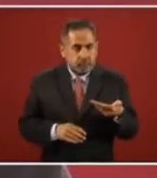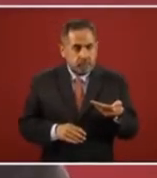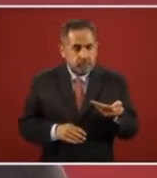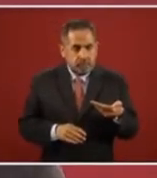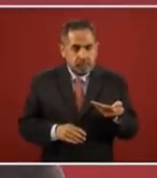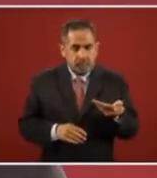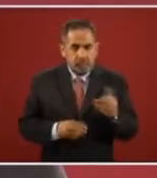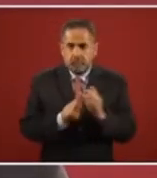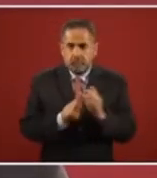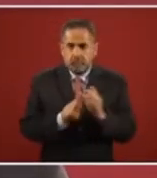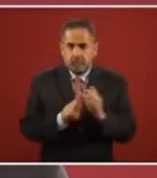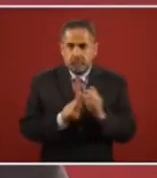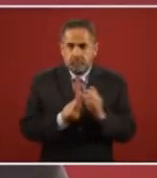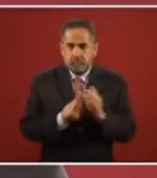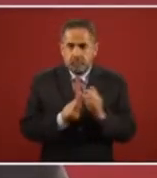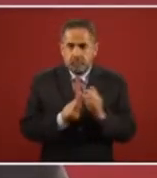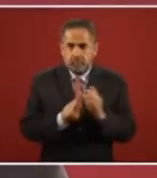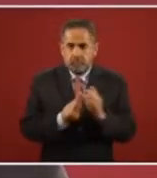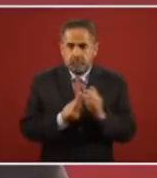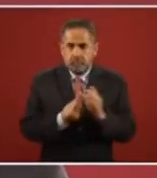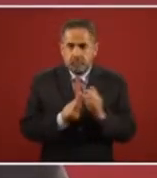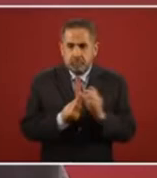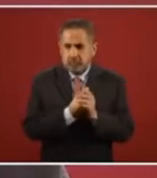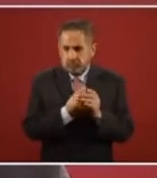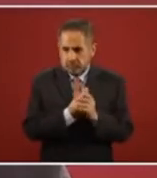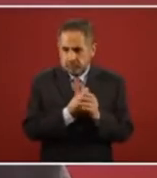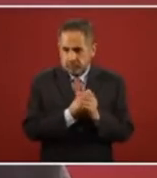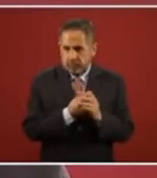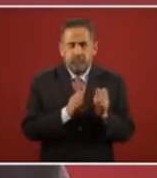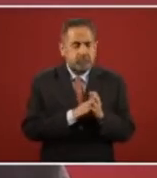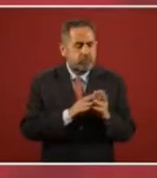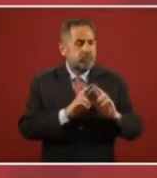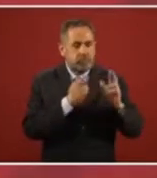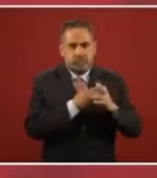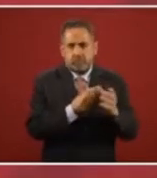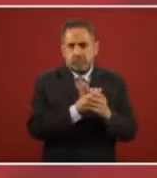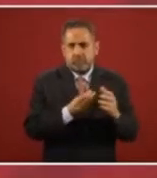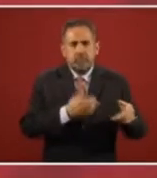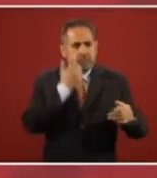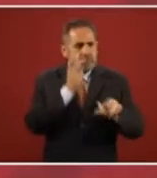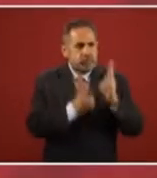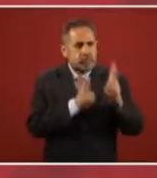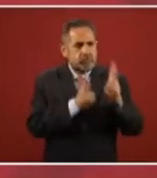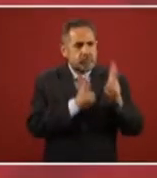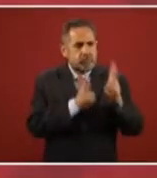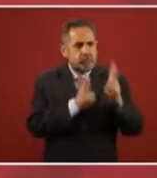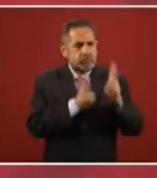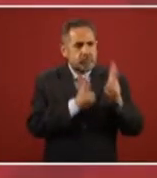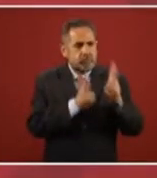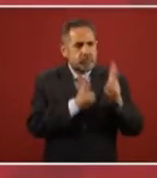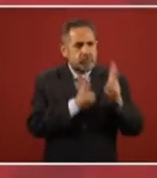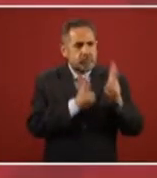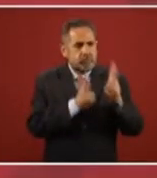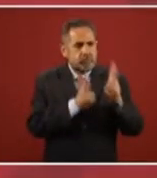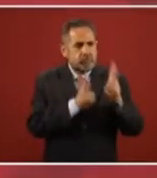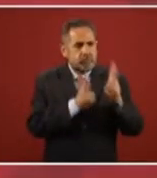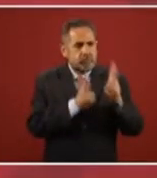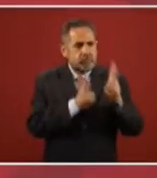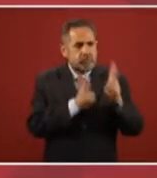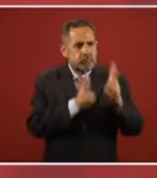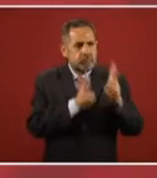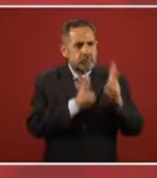primer ferry 'pride y es que hablar conmigo tengo ante tanto